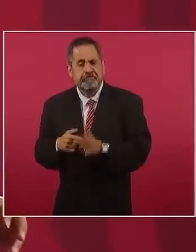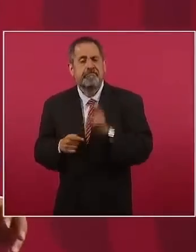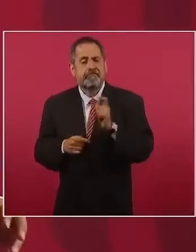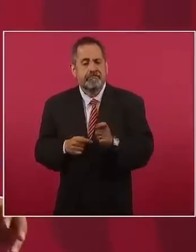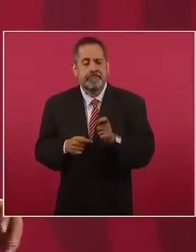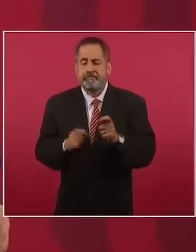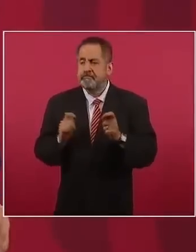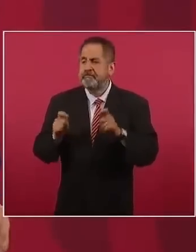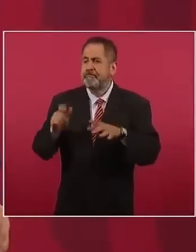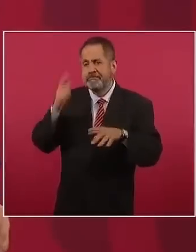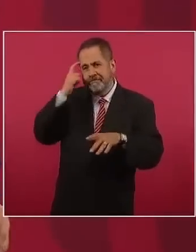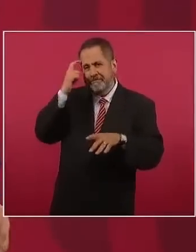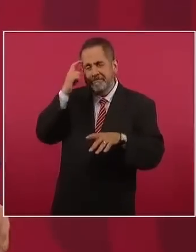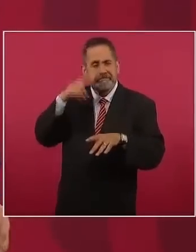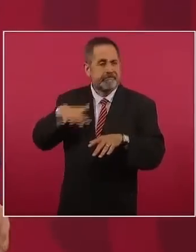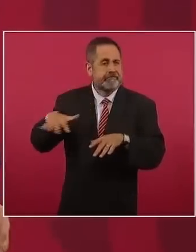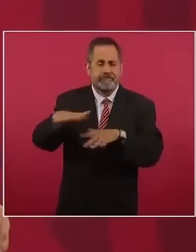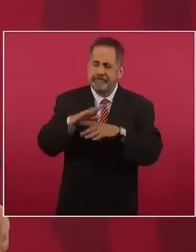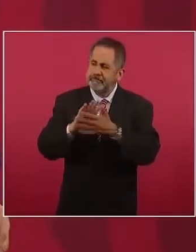del cambio